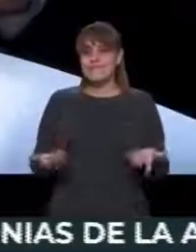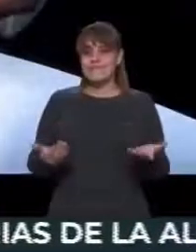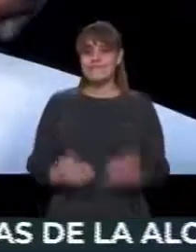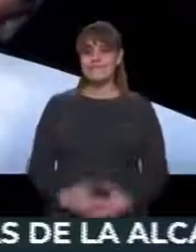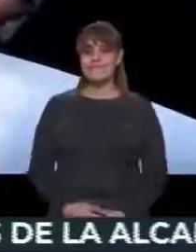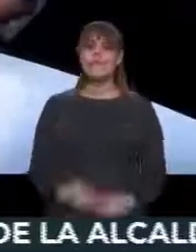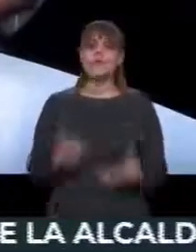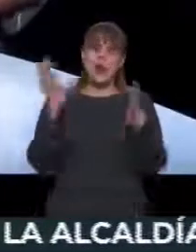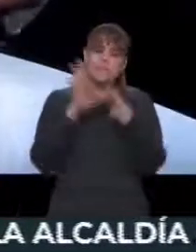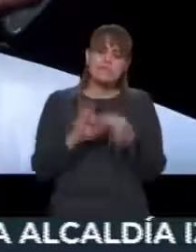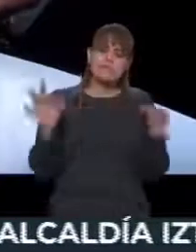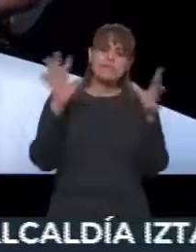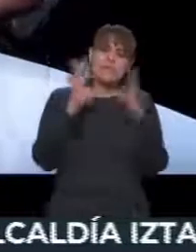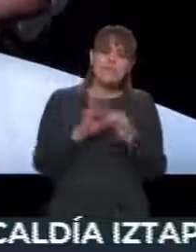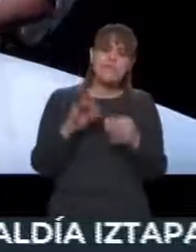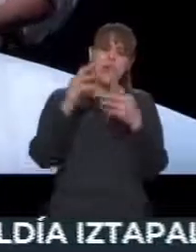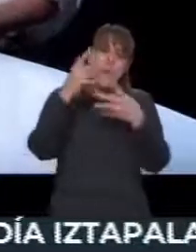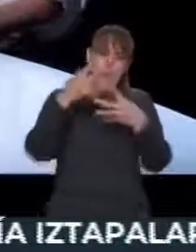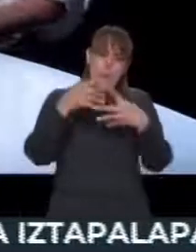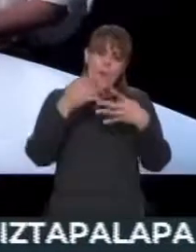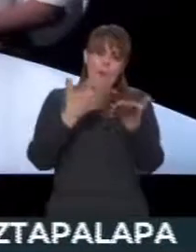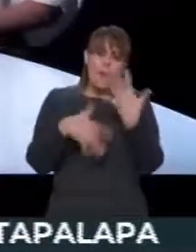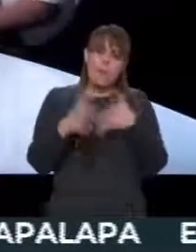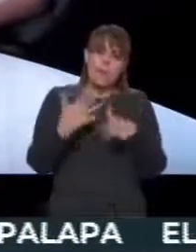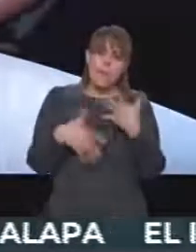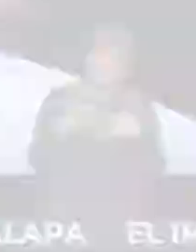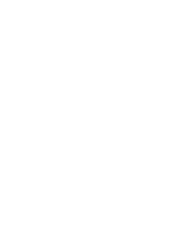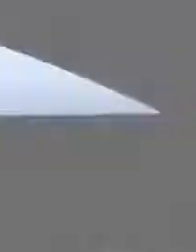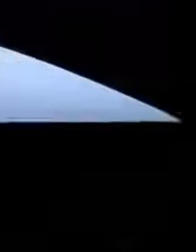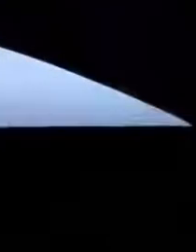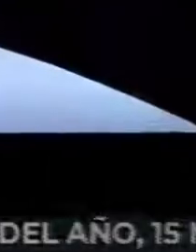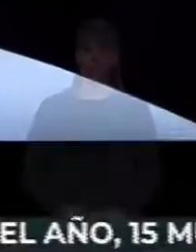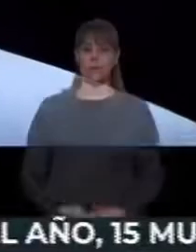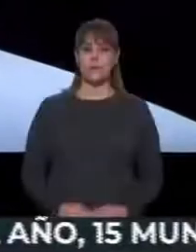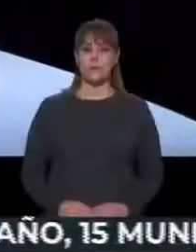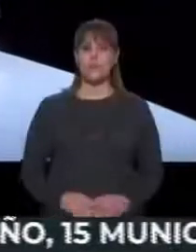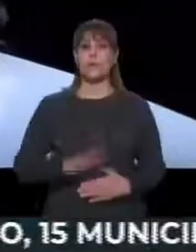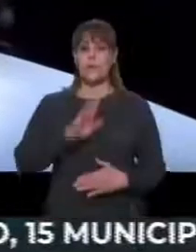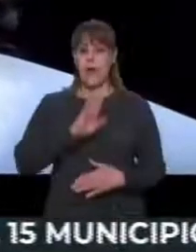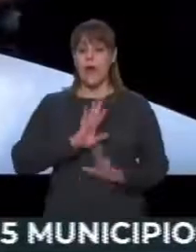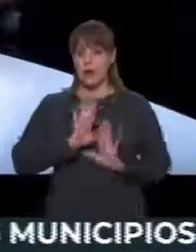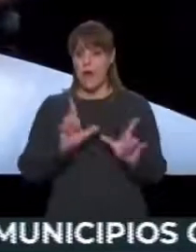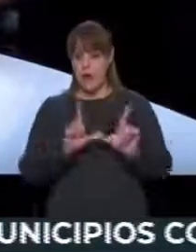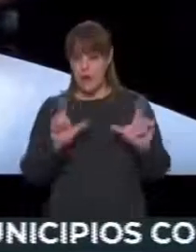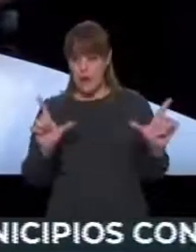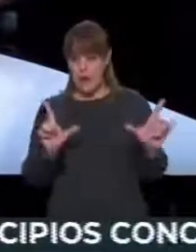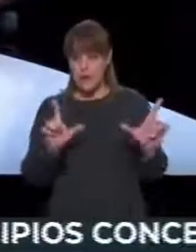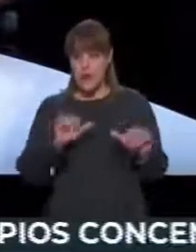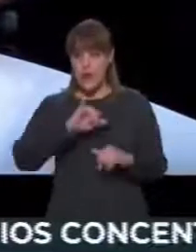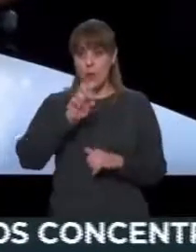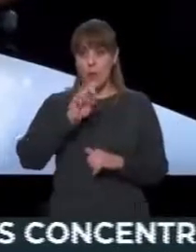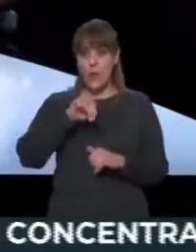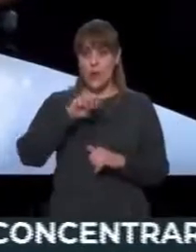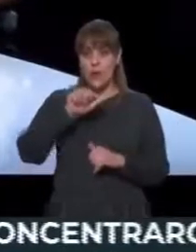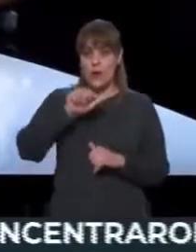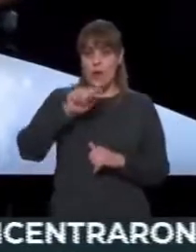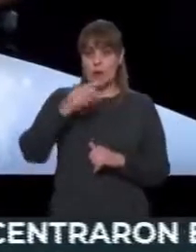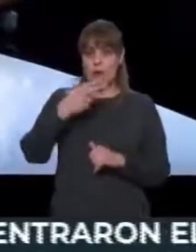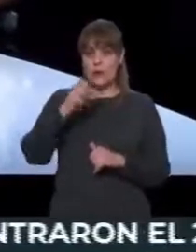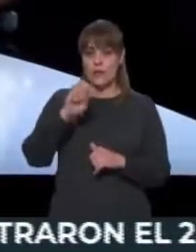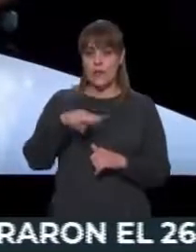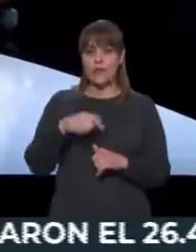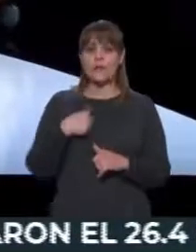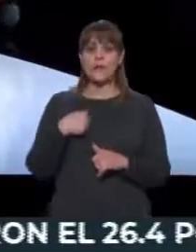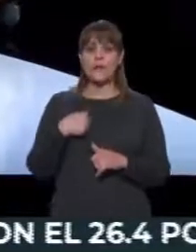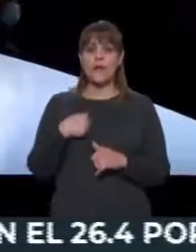bueno, larguísima además. Vamos a restablecer la comunicación. Pues parece que ahora sí, Azul, está Jonathan. Yo ya me vi muy largo. ¿Por qué